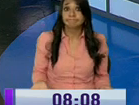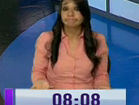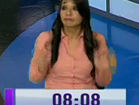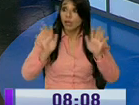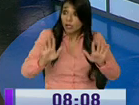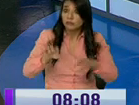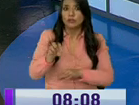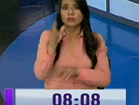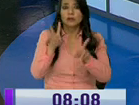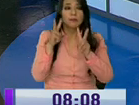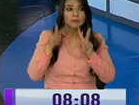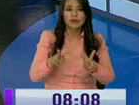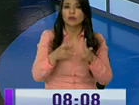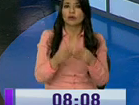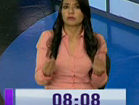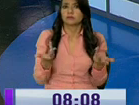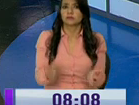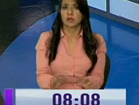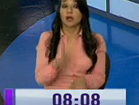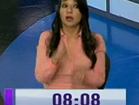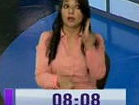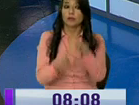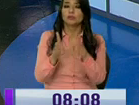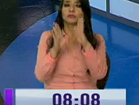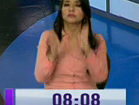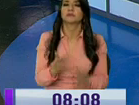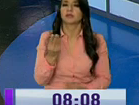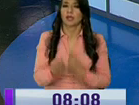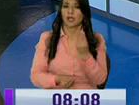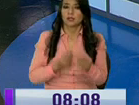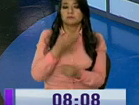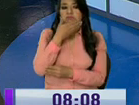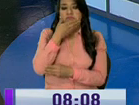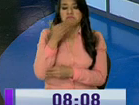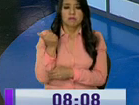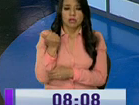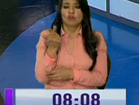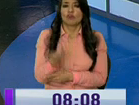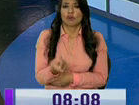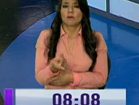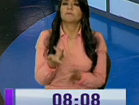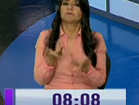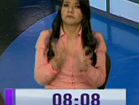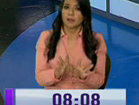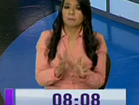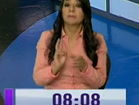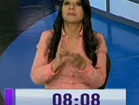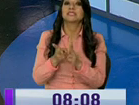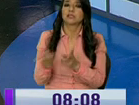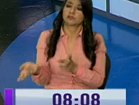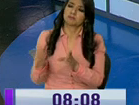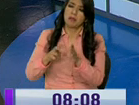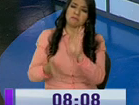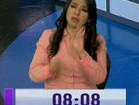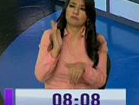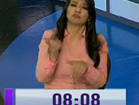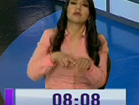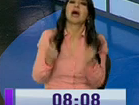el otro tema. Hemos visto también es que muchos ciudadanos han optado por también acercar a sus vecinos, a